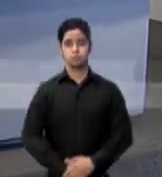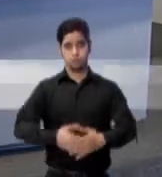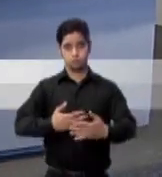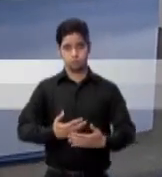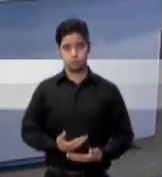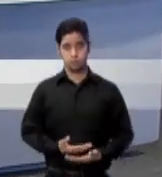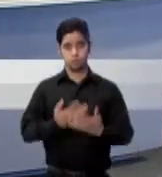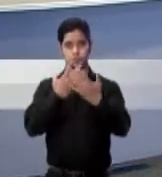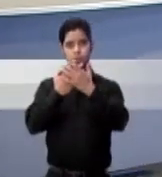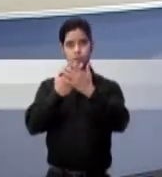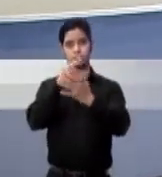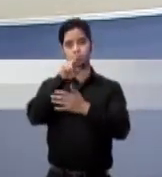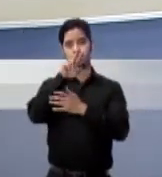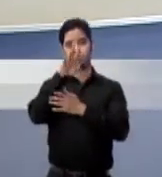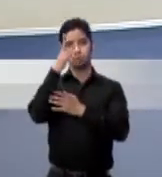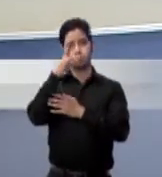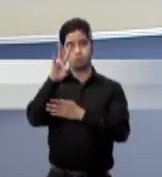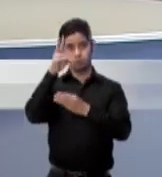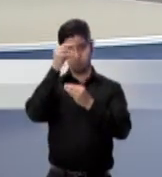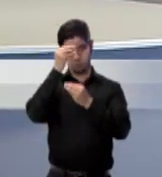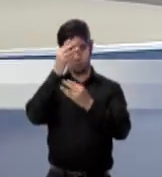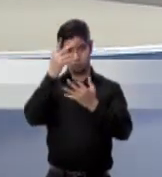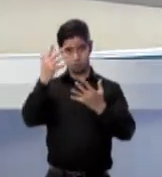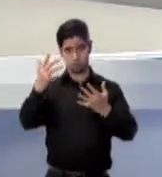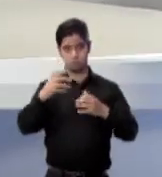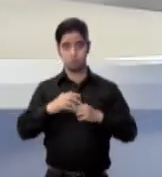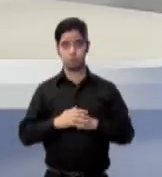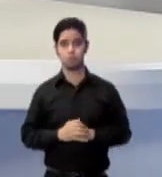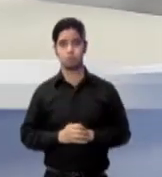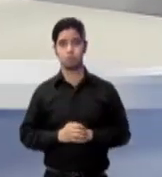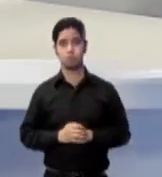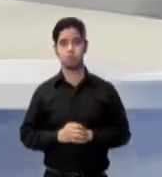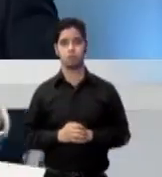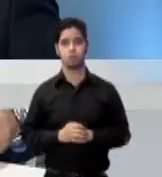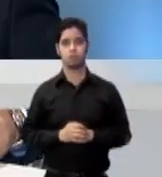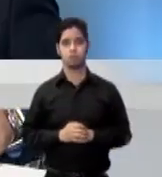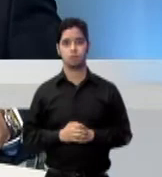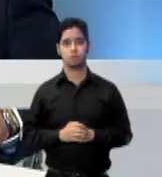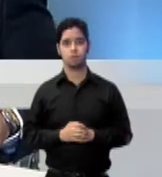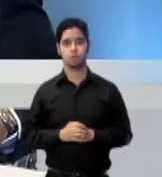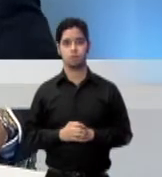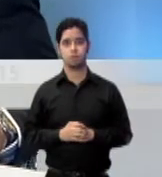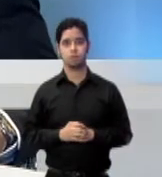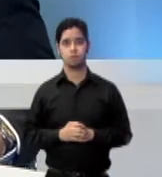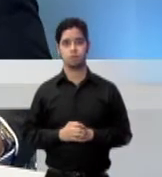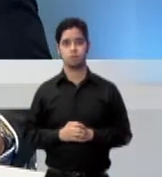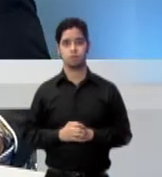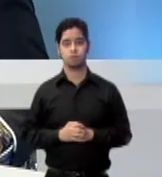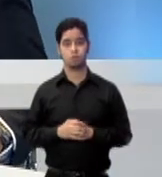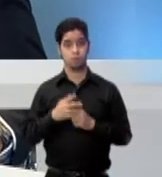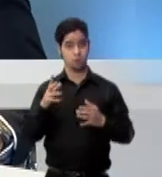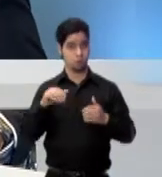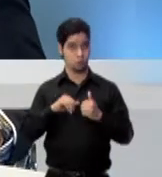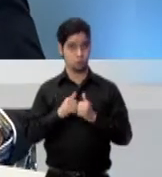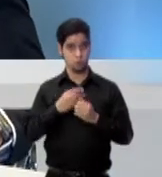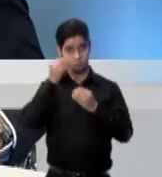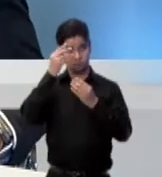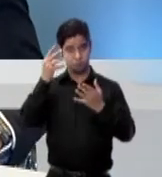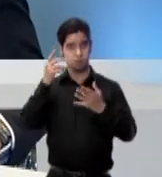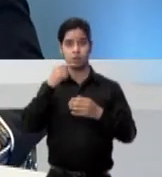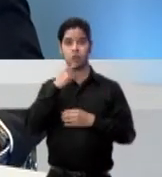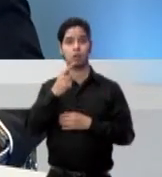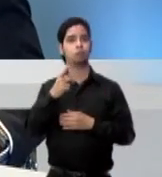Bienvenidos a Noticias 24/7 Informa. De inmediato pasamos a las noticias para esta hora. Como reclamo justo fueron catalogados